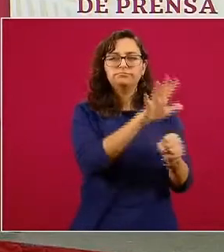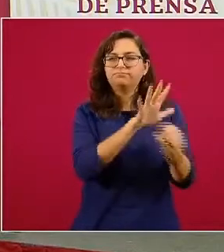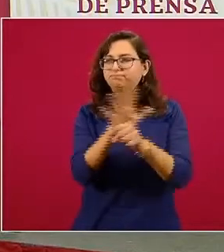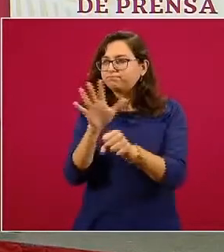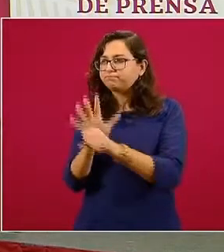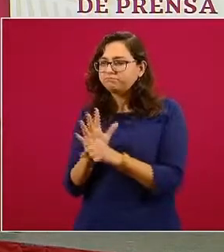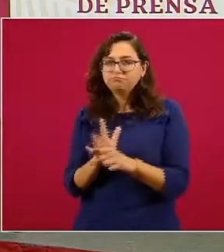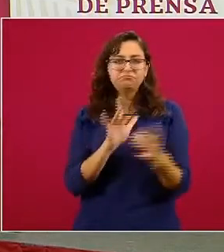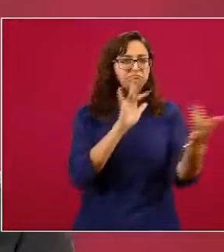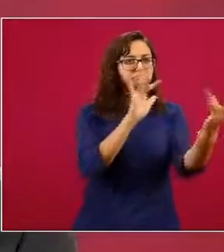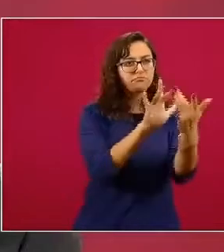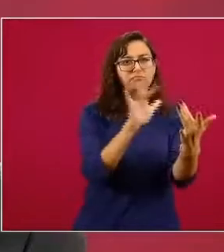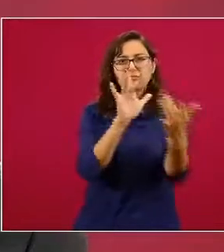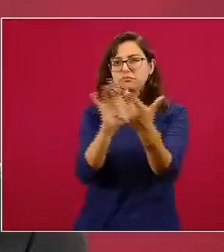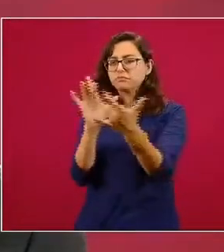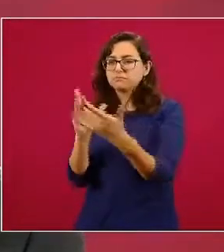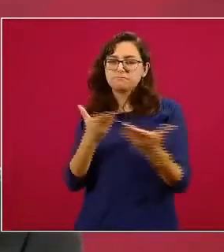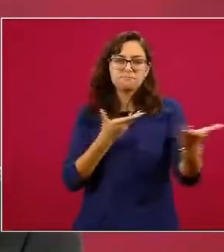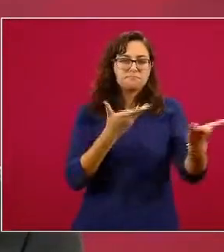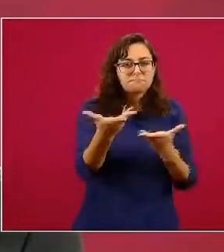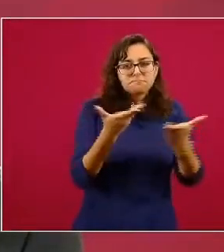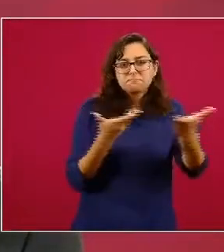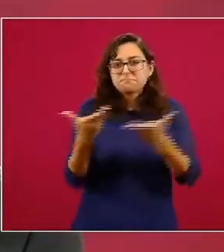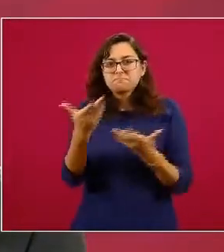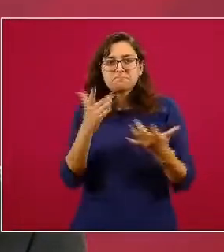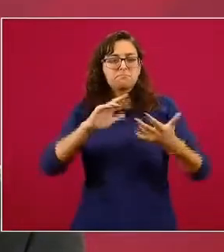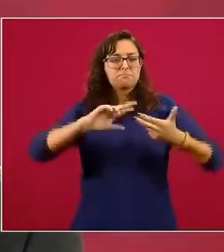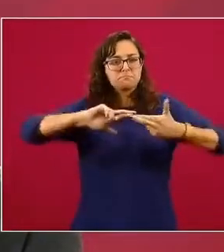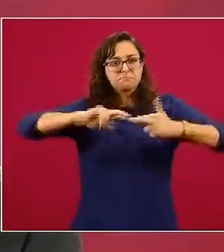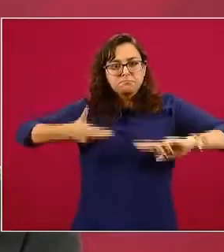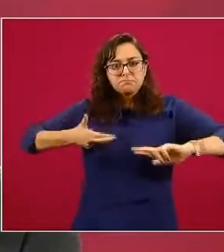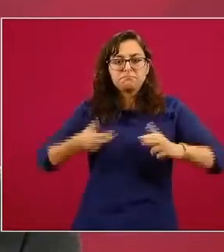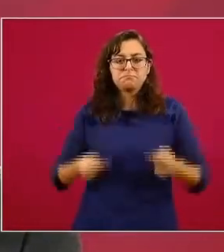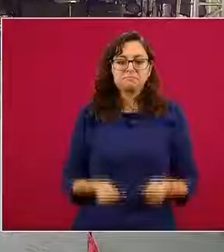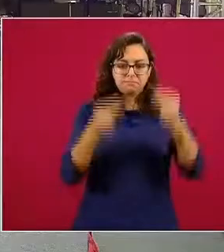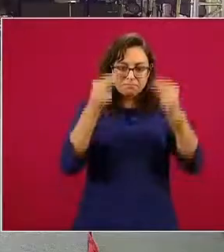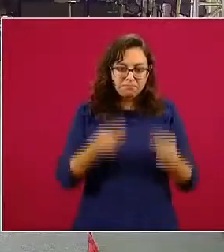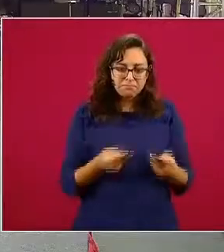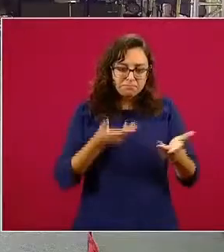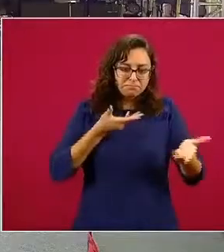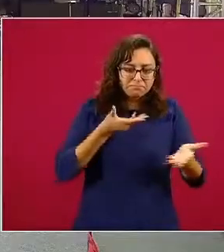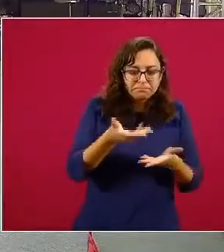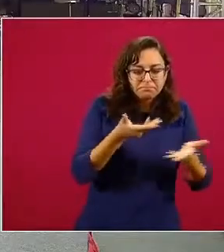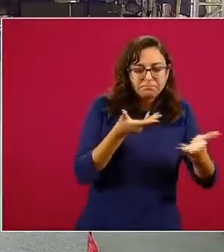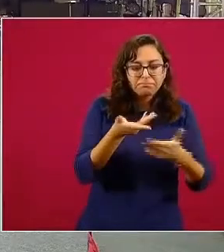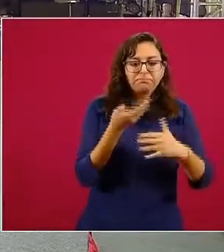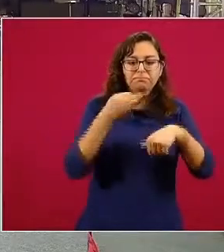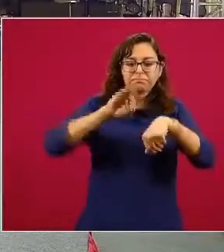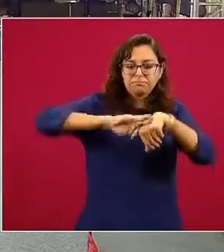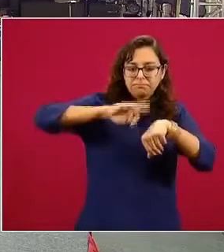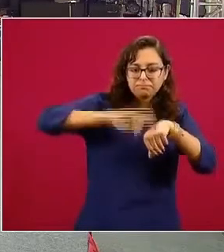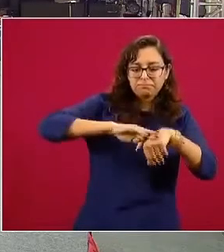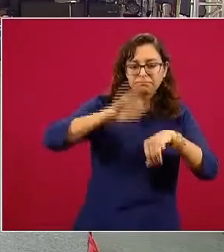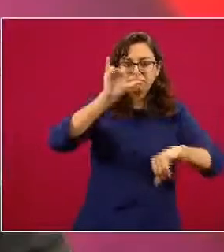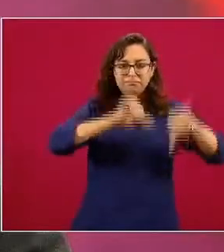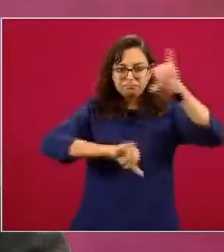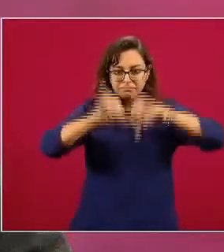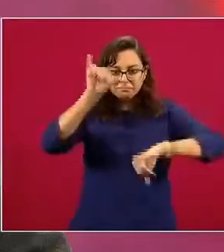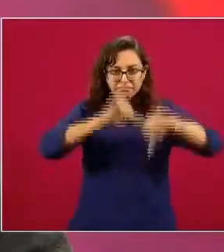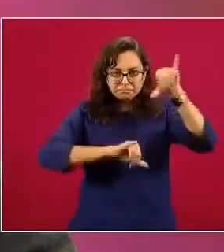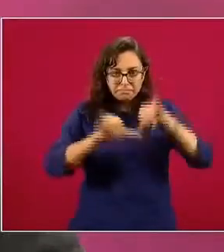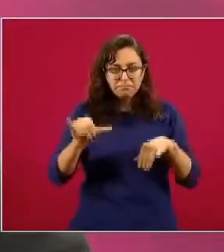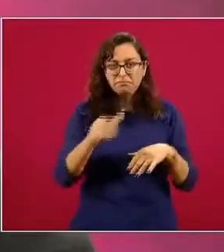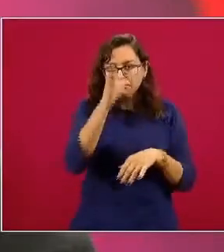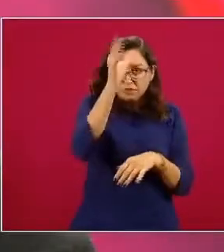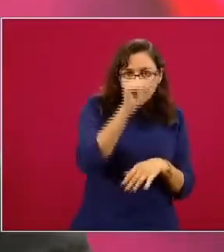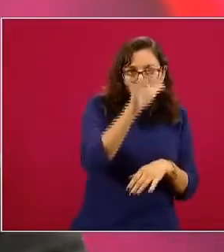estableciendo relaciones de exploración y negociación con estas casas farmacéuticas,